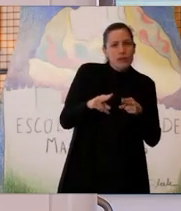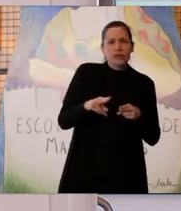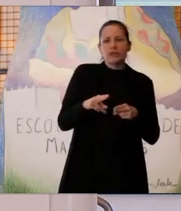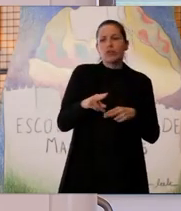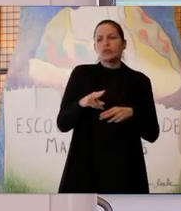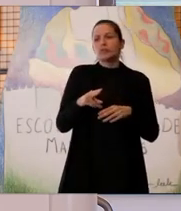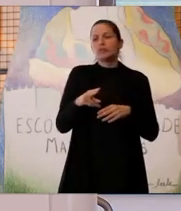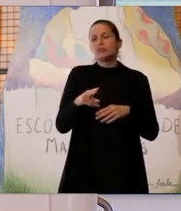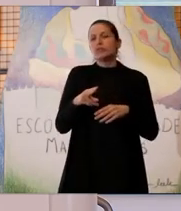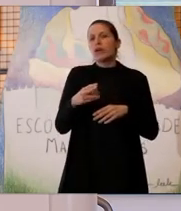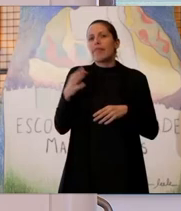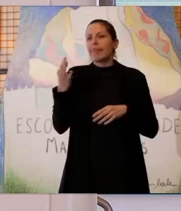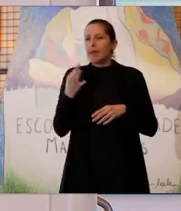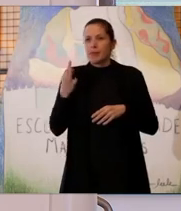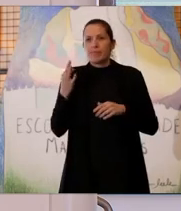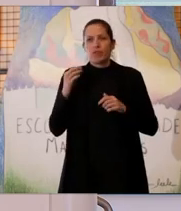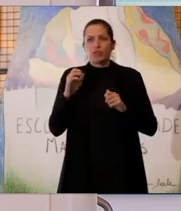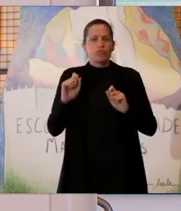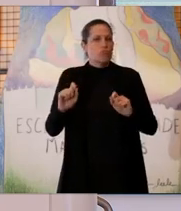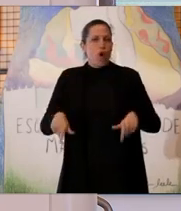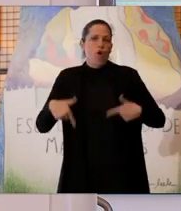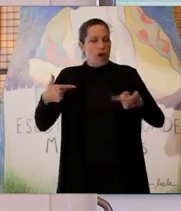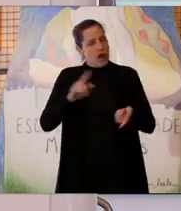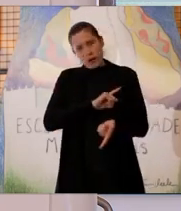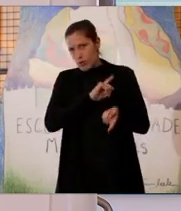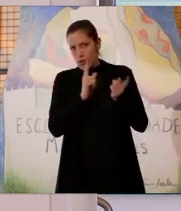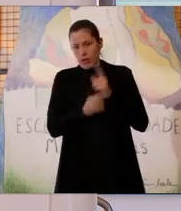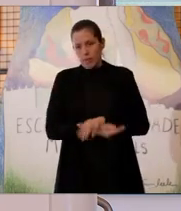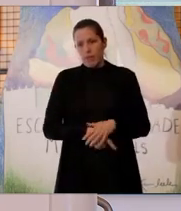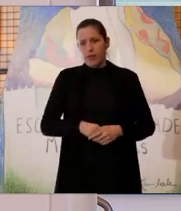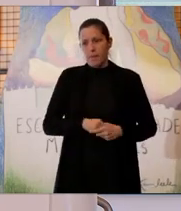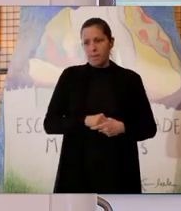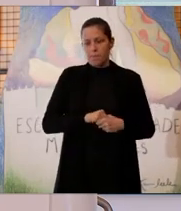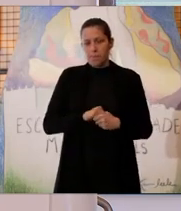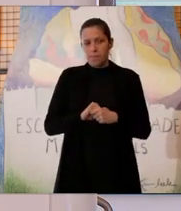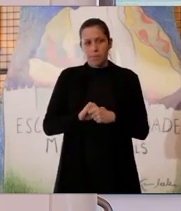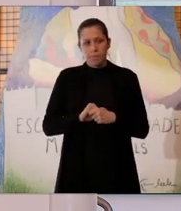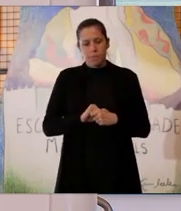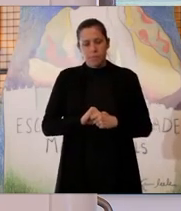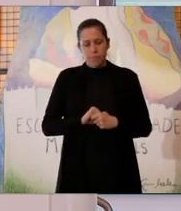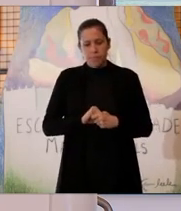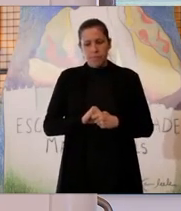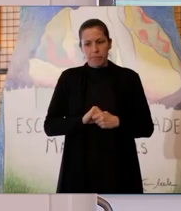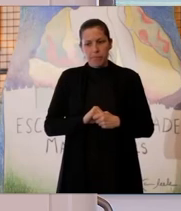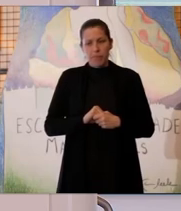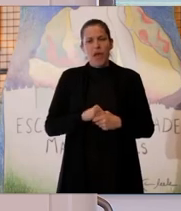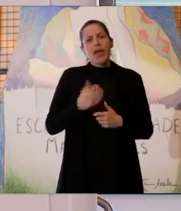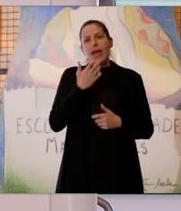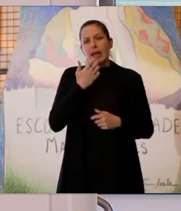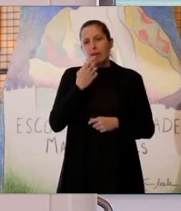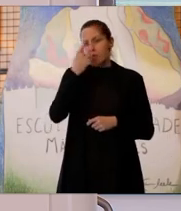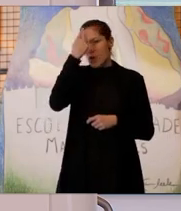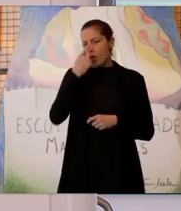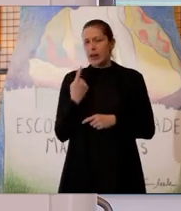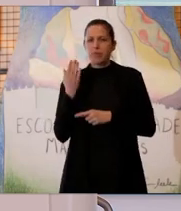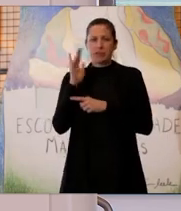la batalla para liderar lo orgánico como no ha importado tanto cambiar las cosas no hemos centrado mucho en la representación institucional y